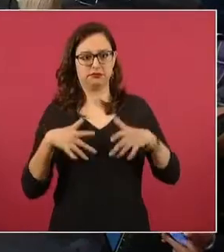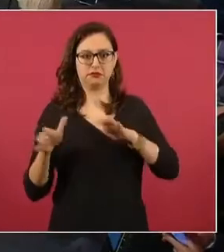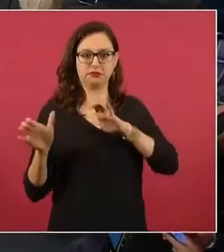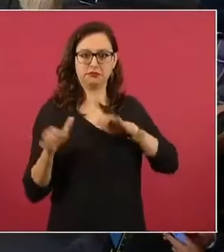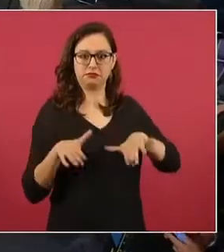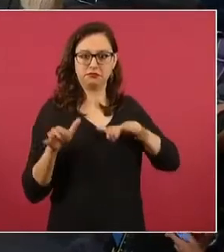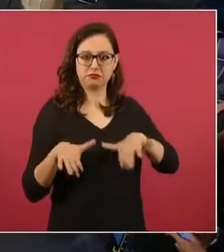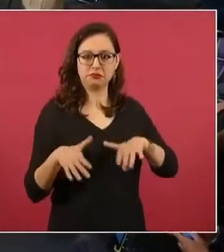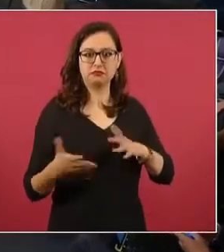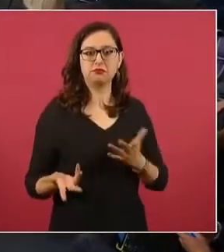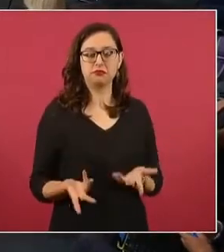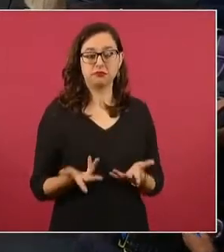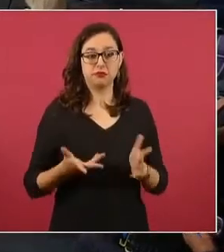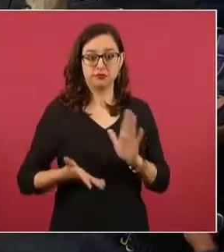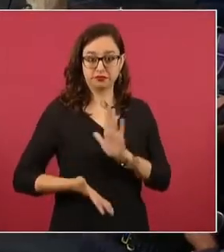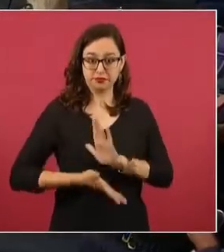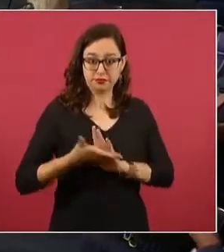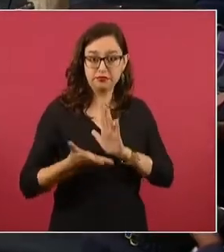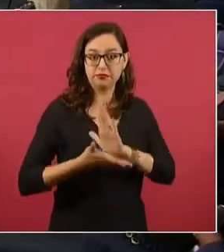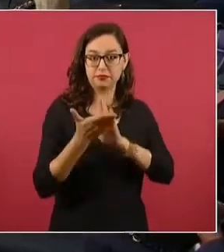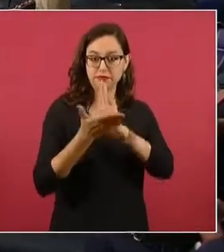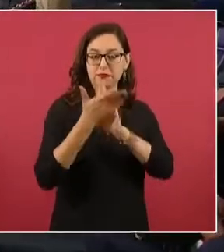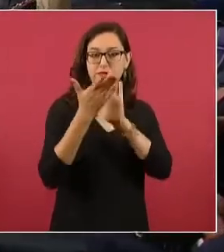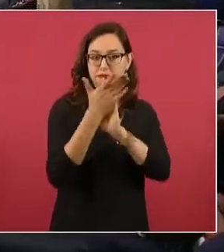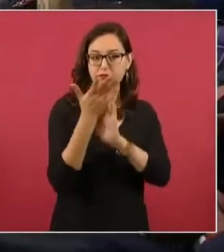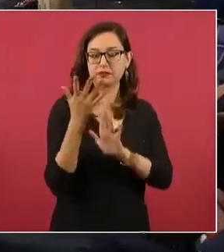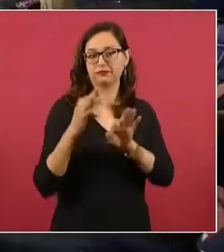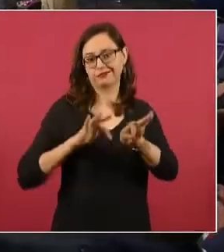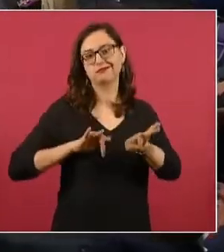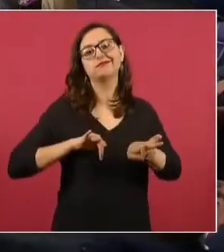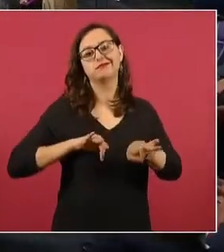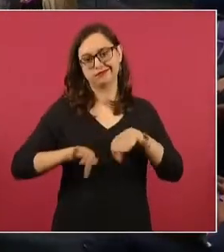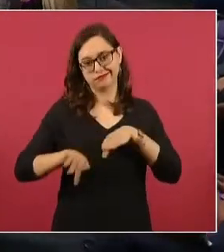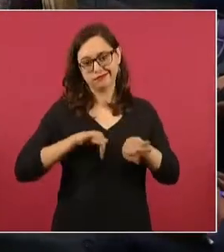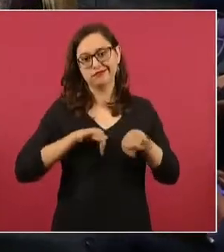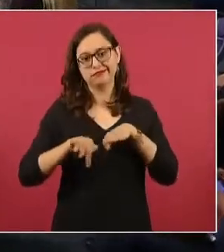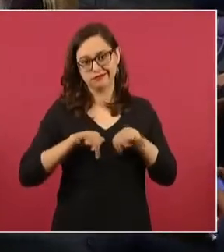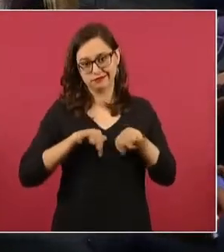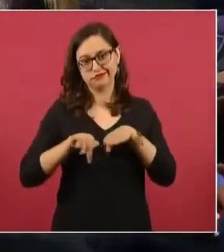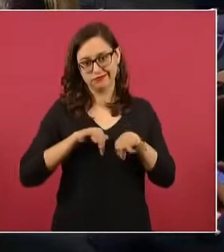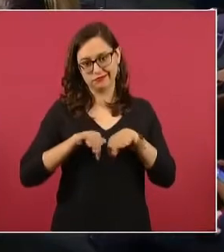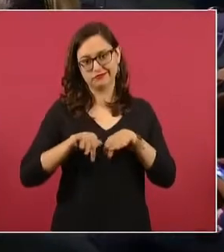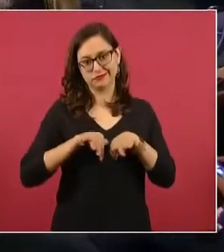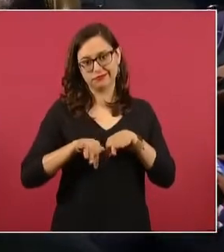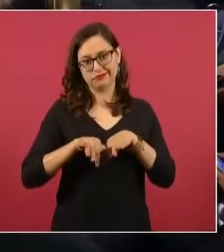construir esta planta coquizadora para que